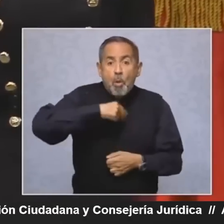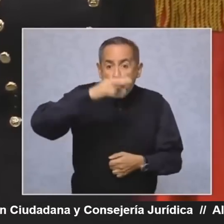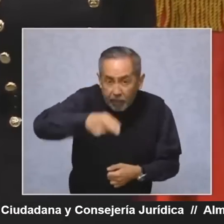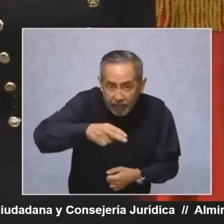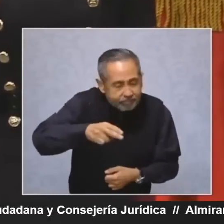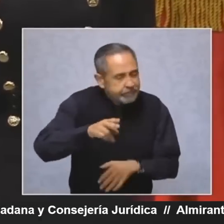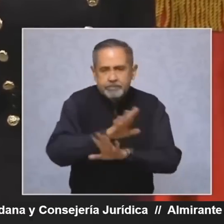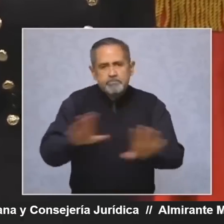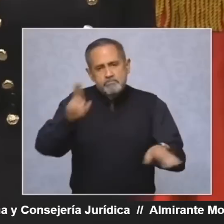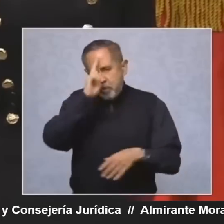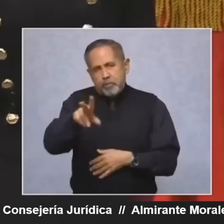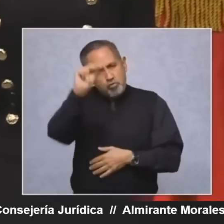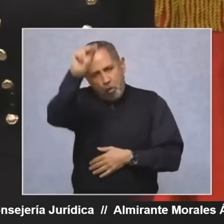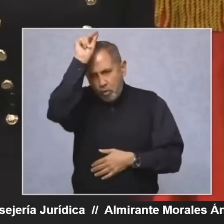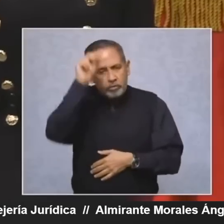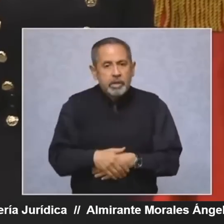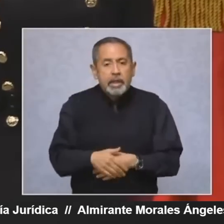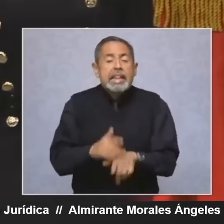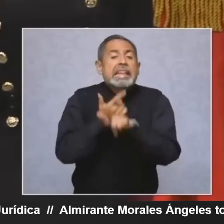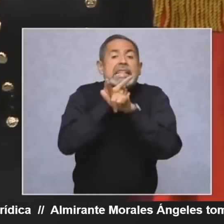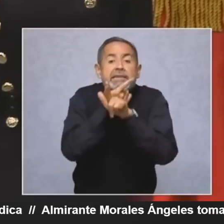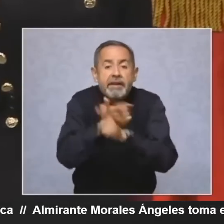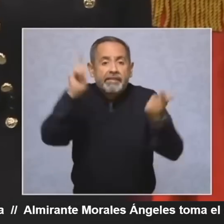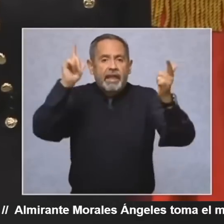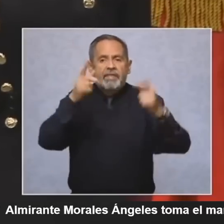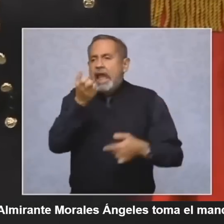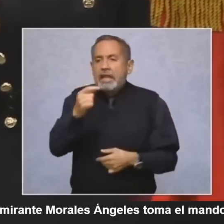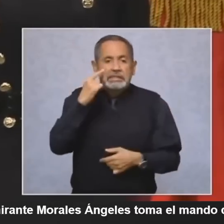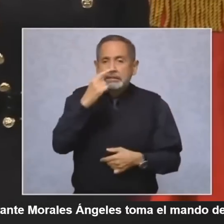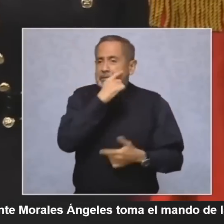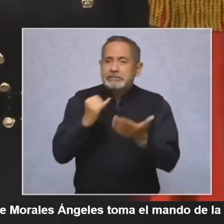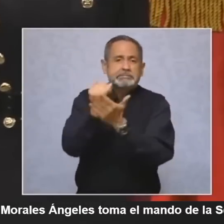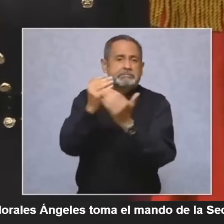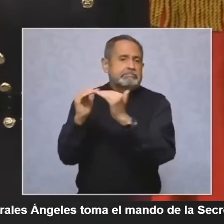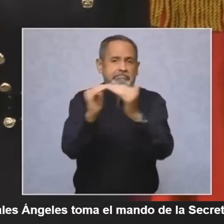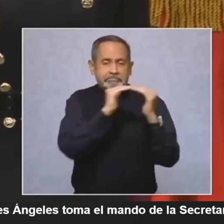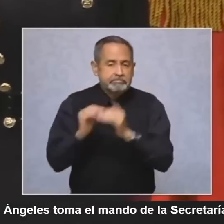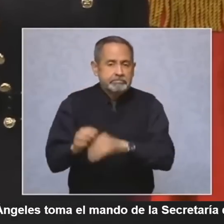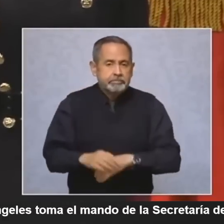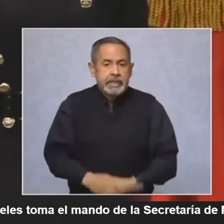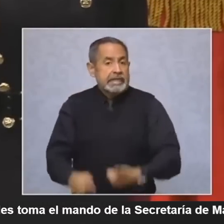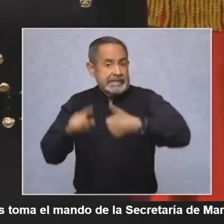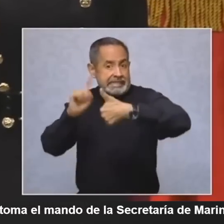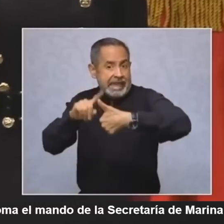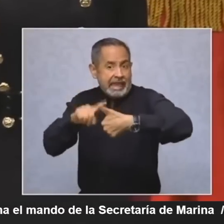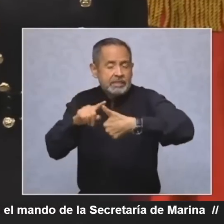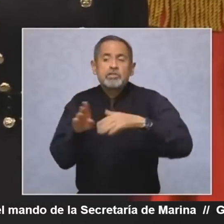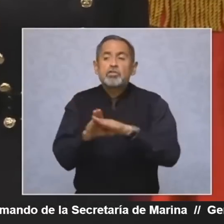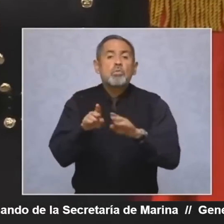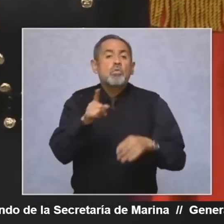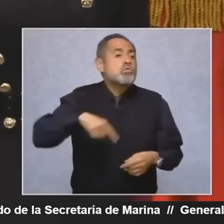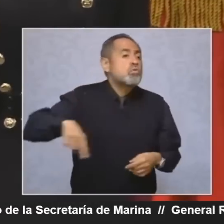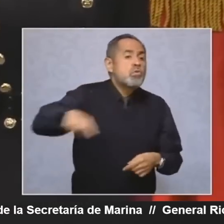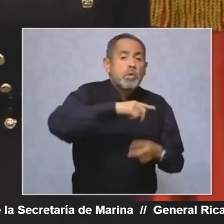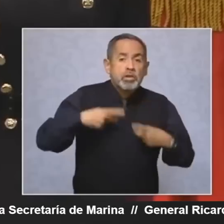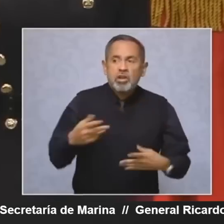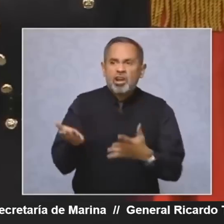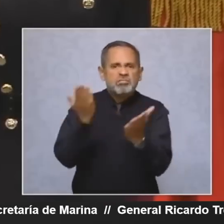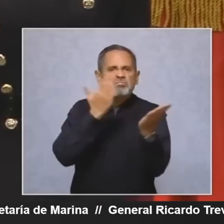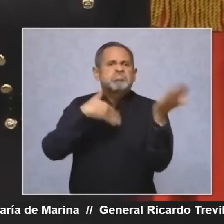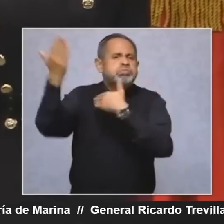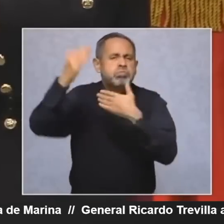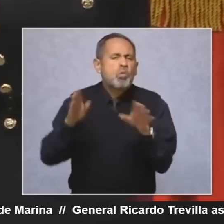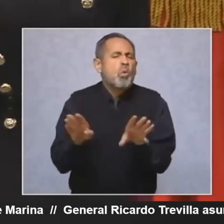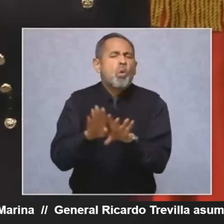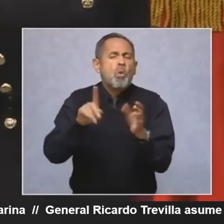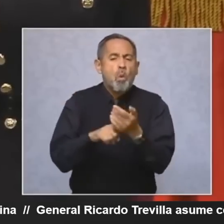La libertad es esencia de la democracia. 6. El desarrollo y el bienestar del pueblo solo